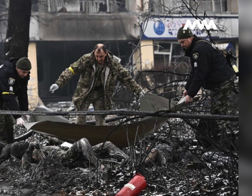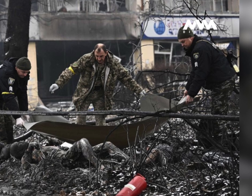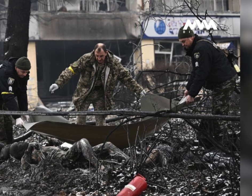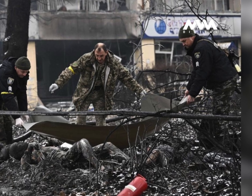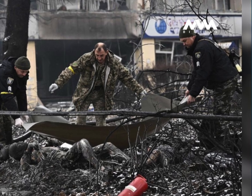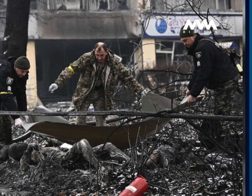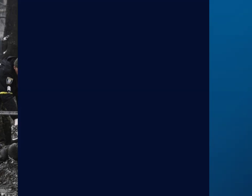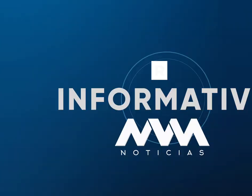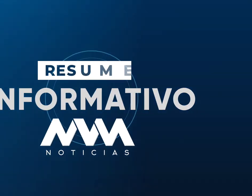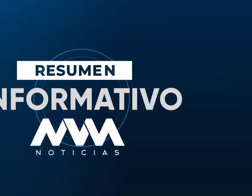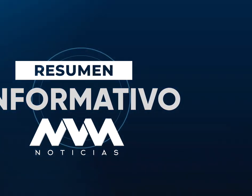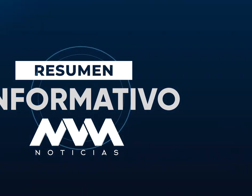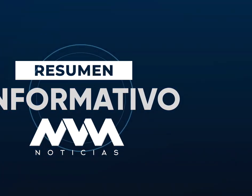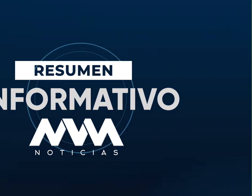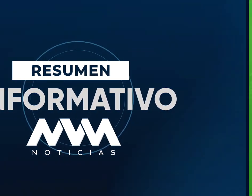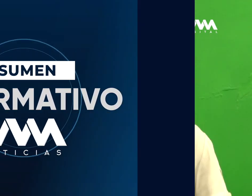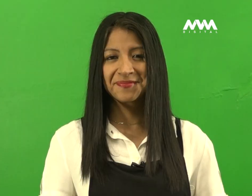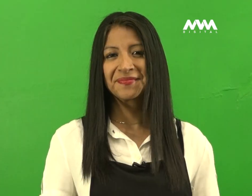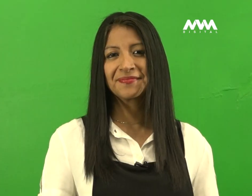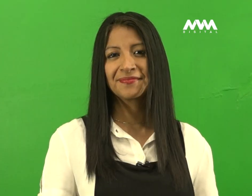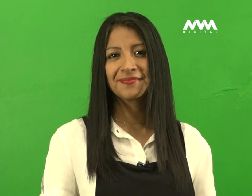pasado jueves.